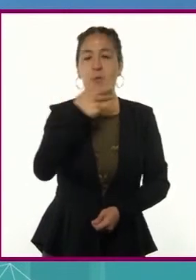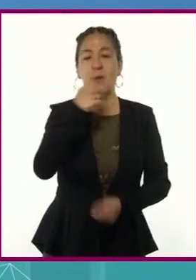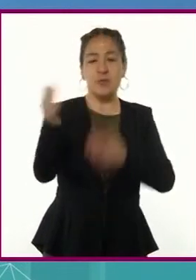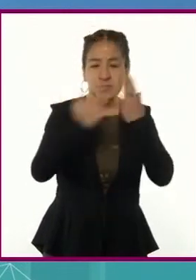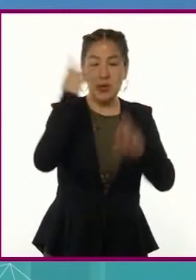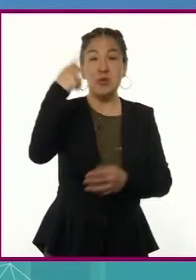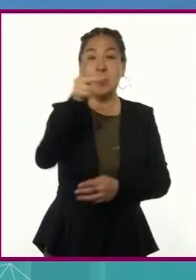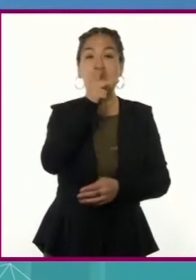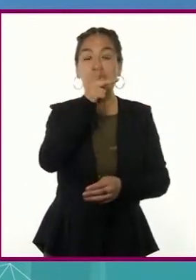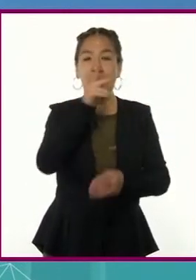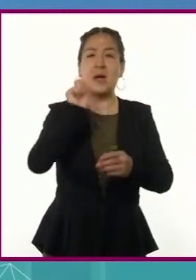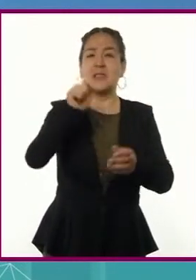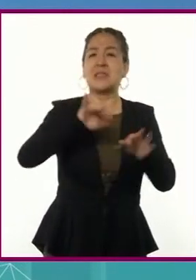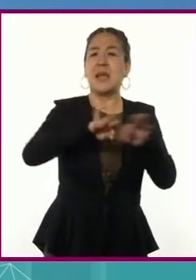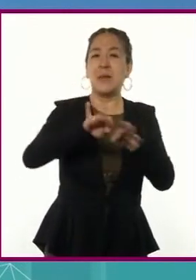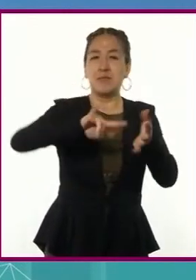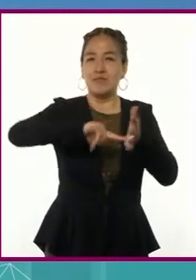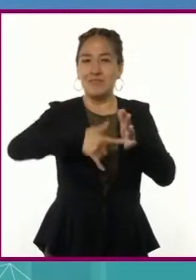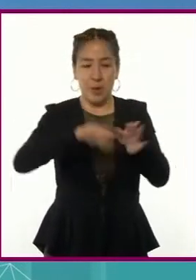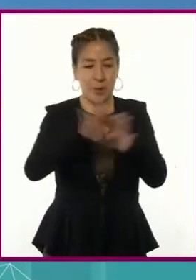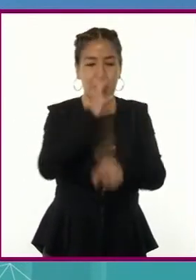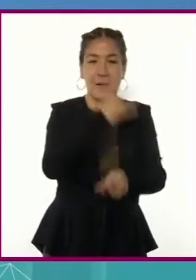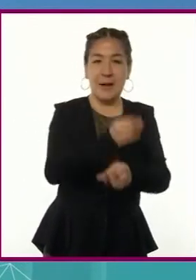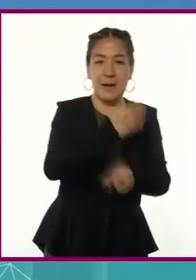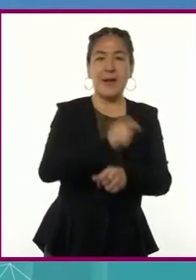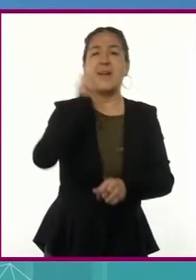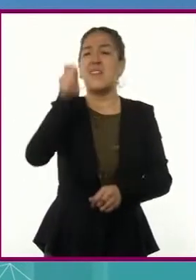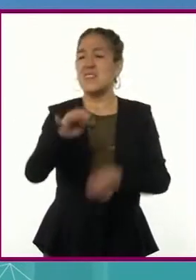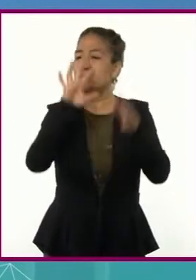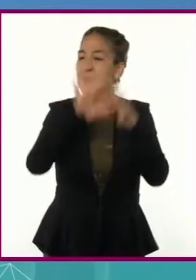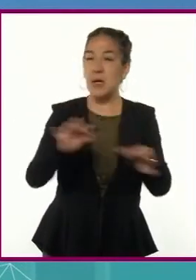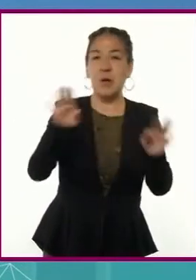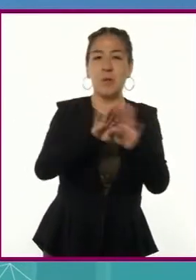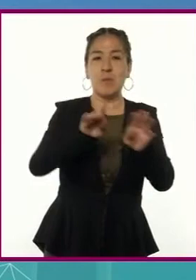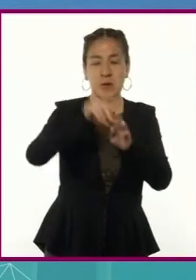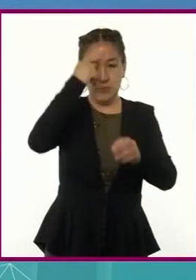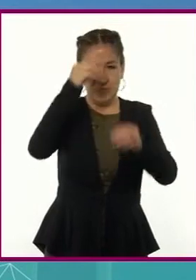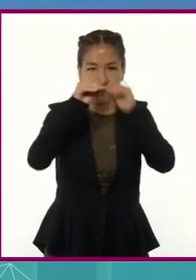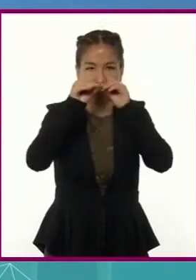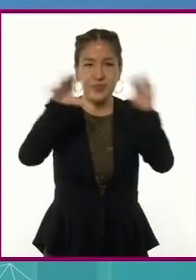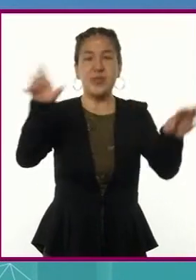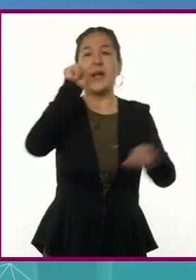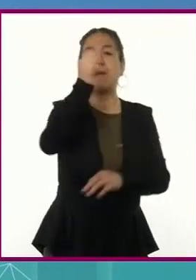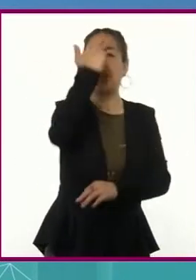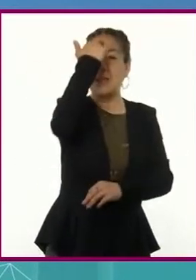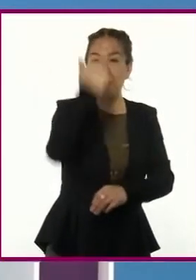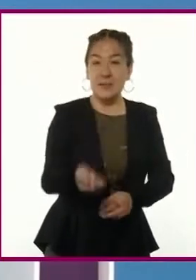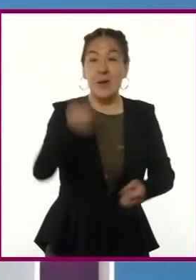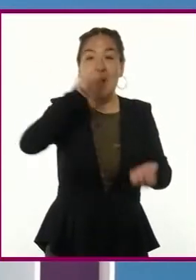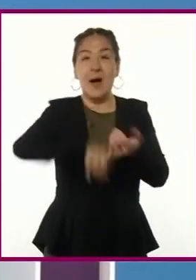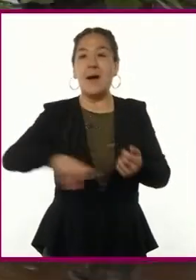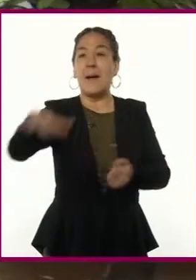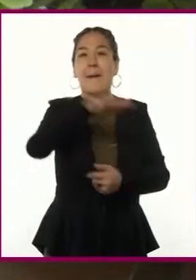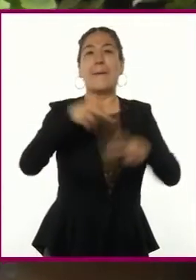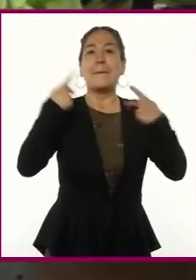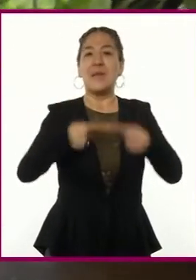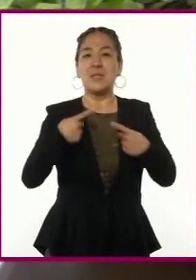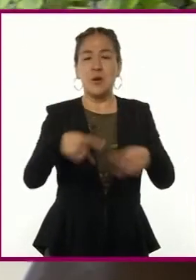una misión intelectual: despertar a la razón, arrojar luz sobre los problemas de la sociedad y